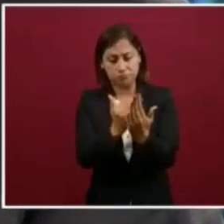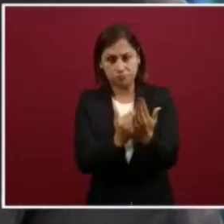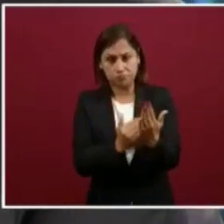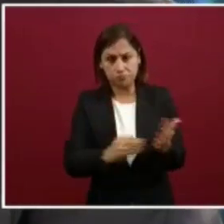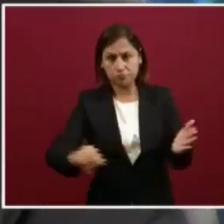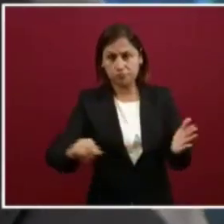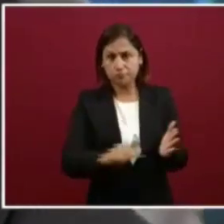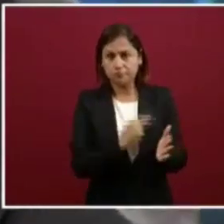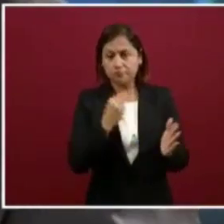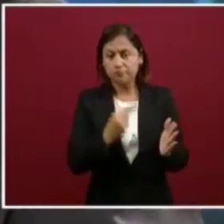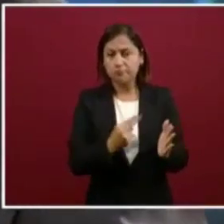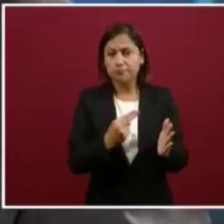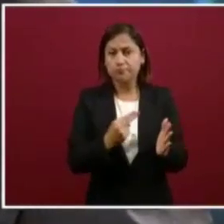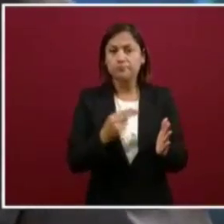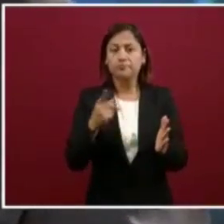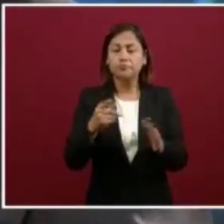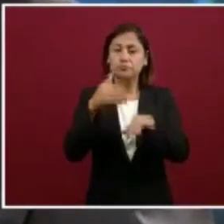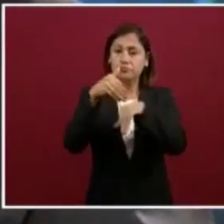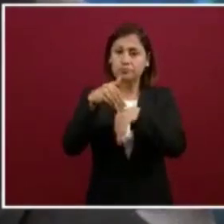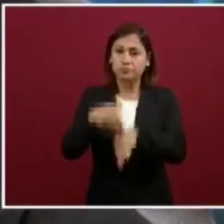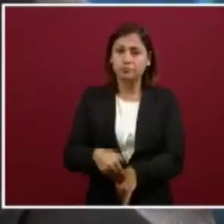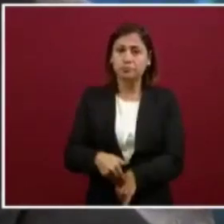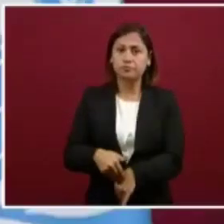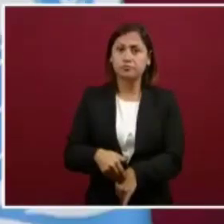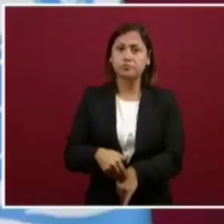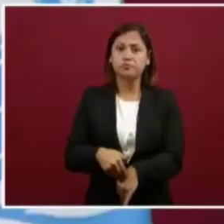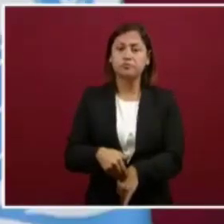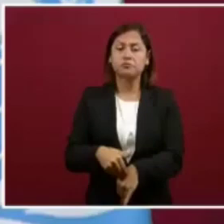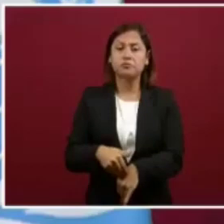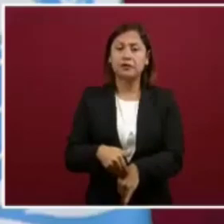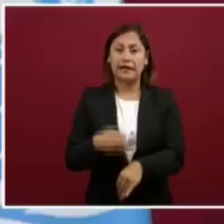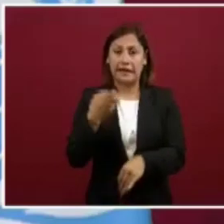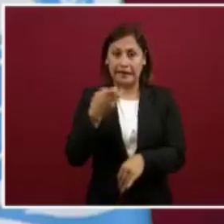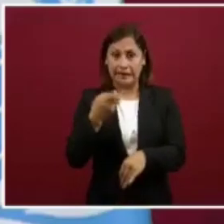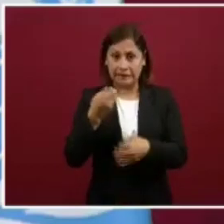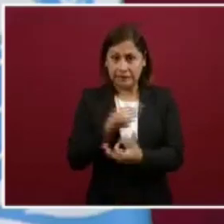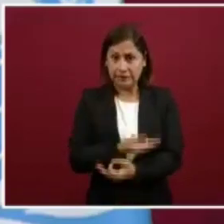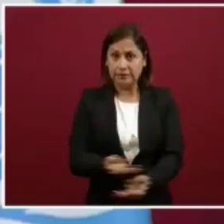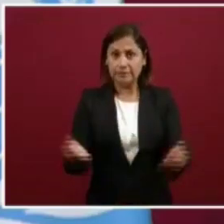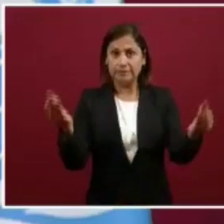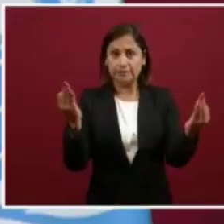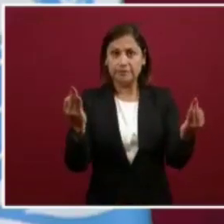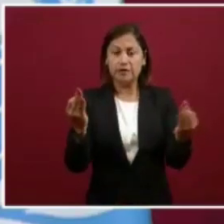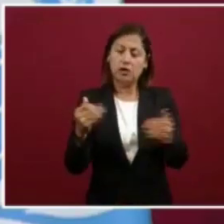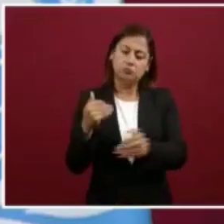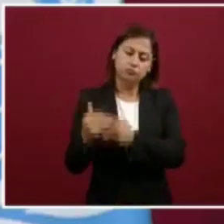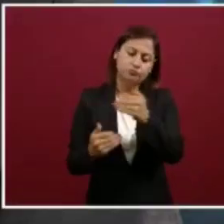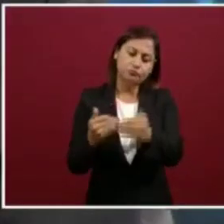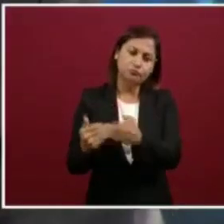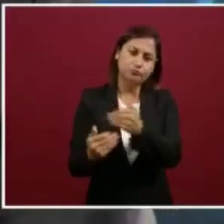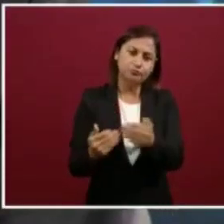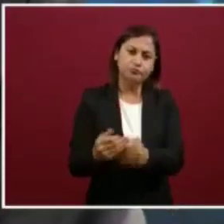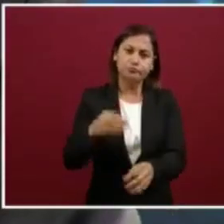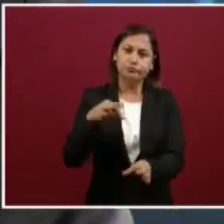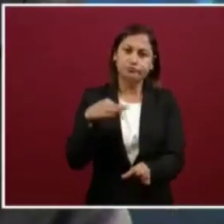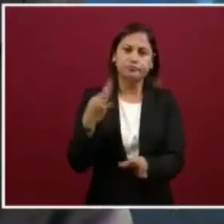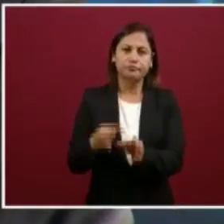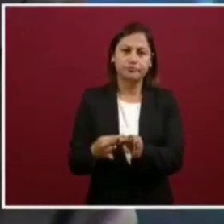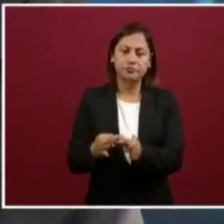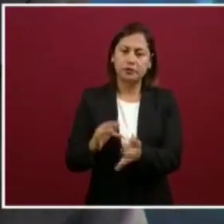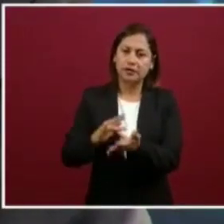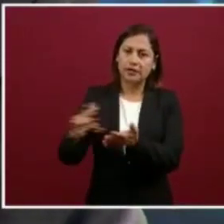y en obediencia y acatamiento a esa declaración política se aceleraron los trabajos. Agradecemos a